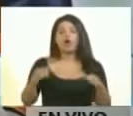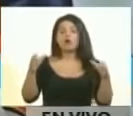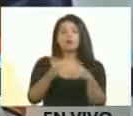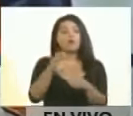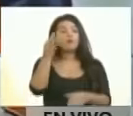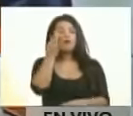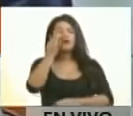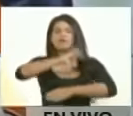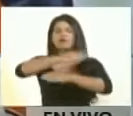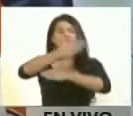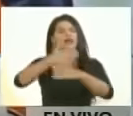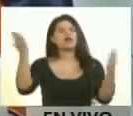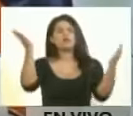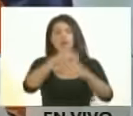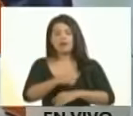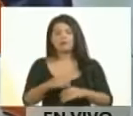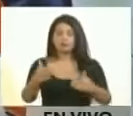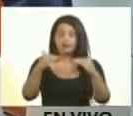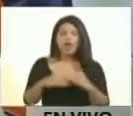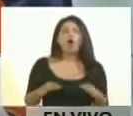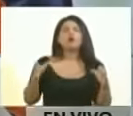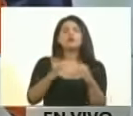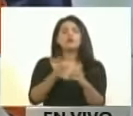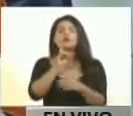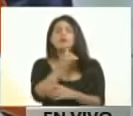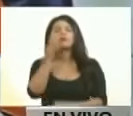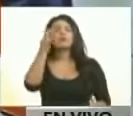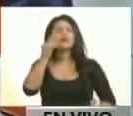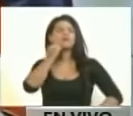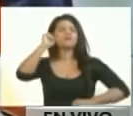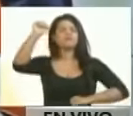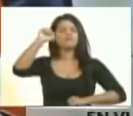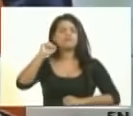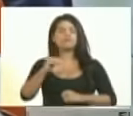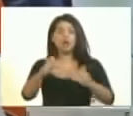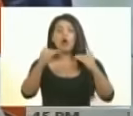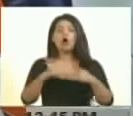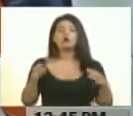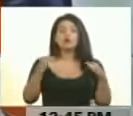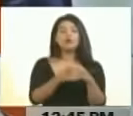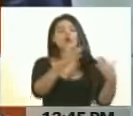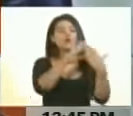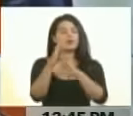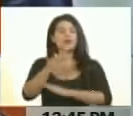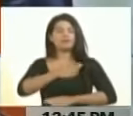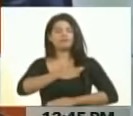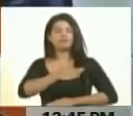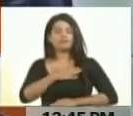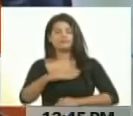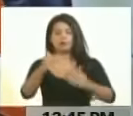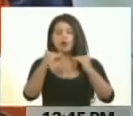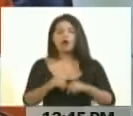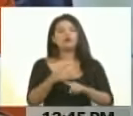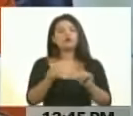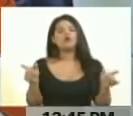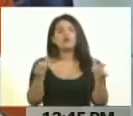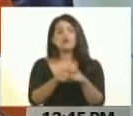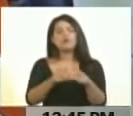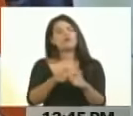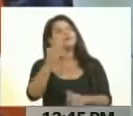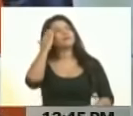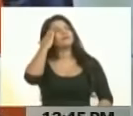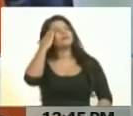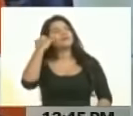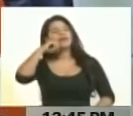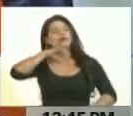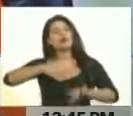Juvenil, Movimiento de Feminismo Comunitario, Frente Revolucionario Comuna, Agentes de Cambio Bolivia, Memorias de Nuestra América, Movimiento Juvenil